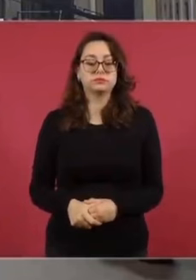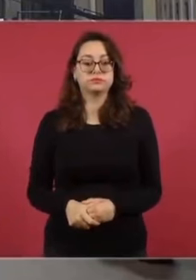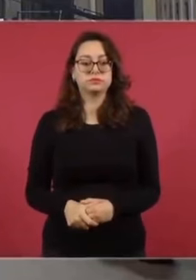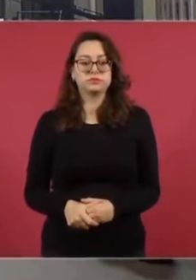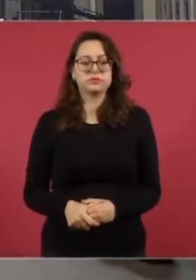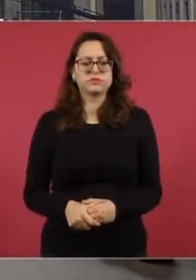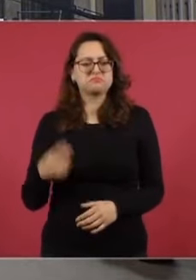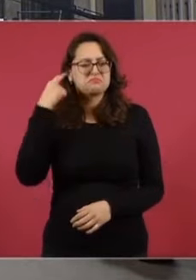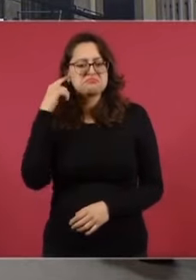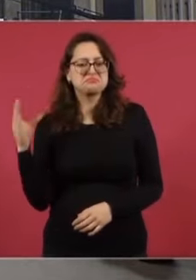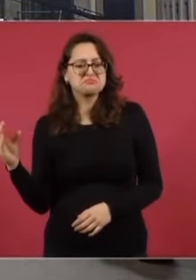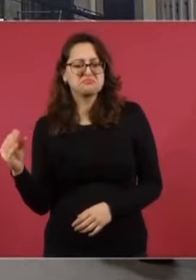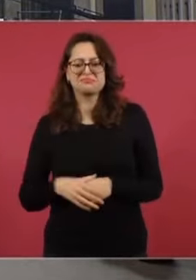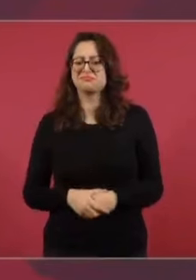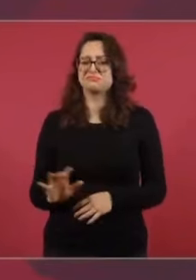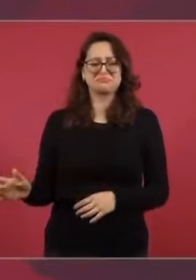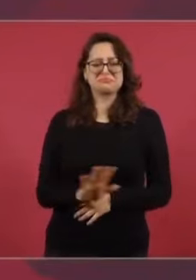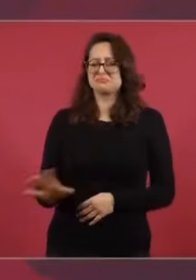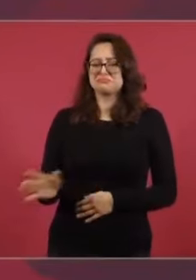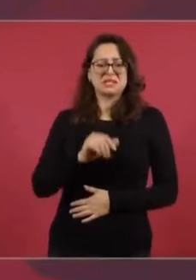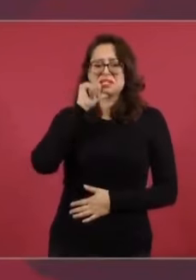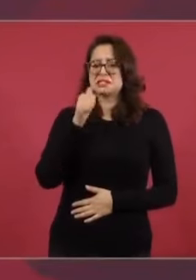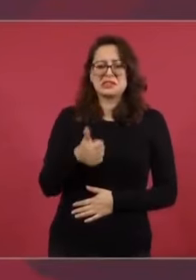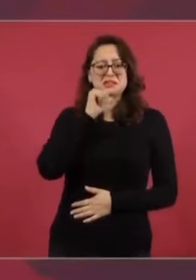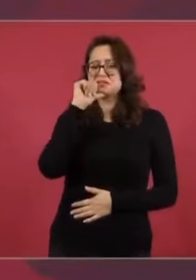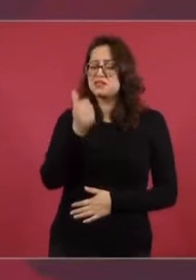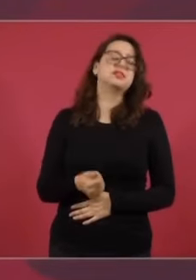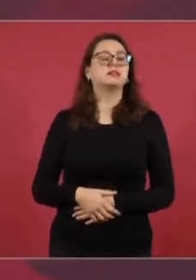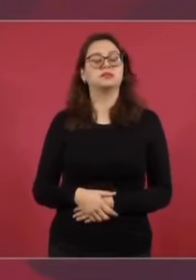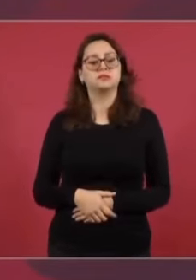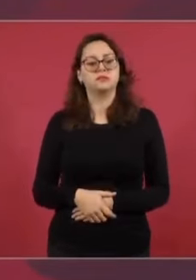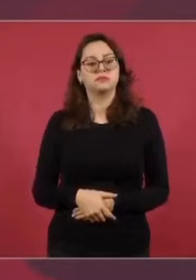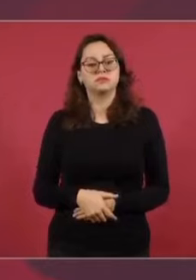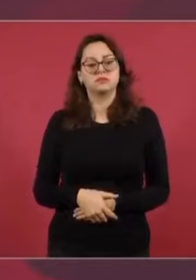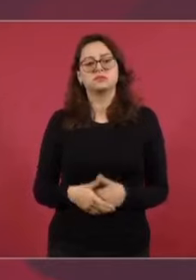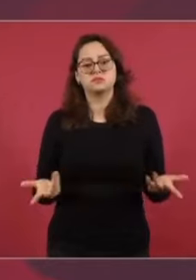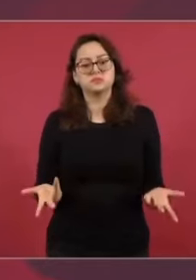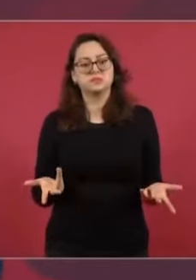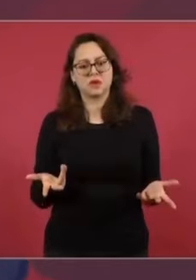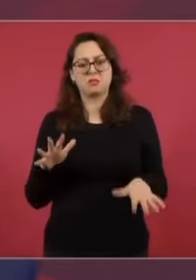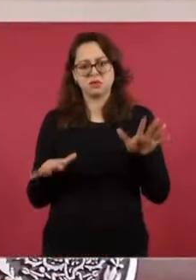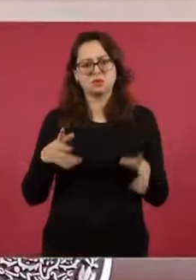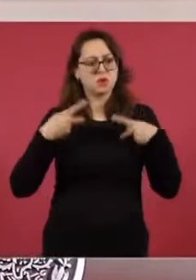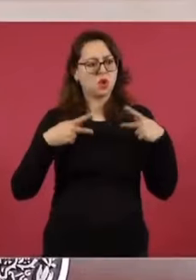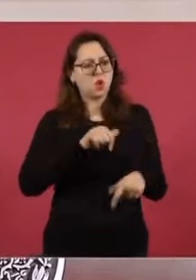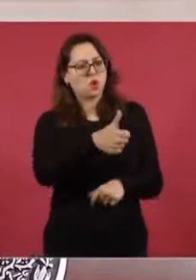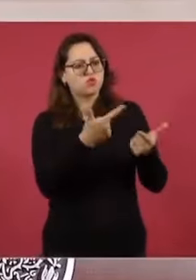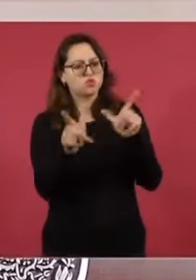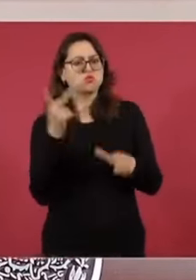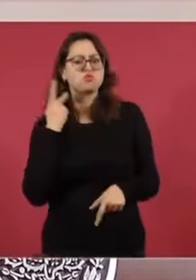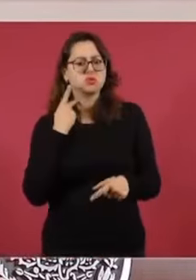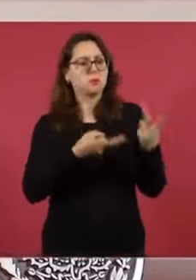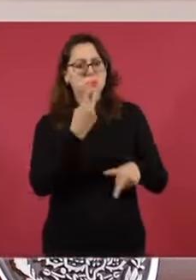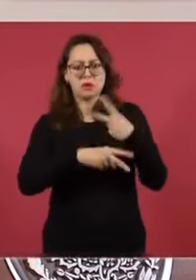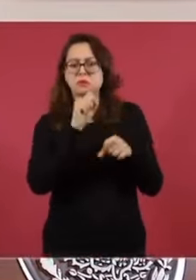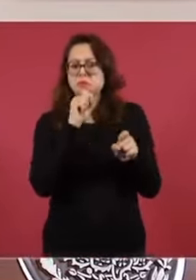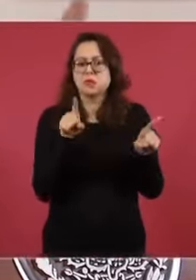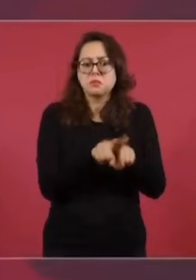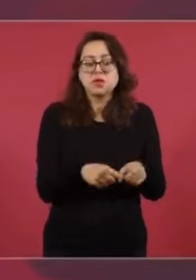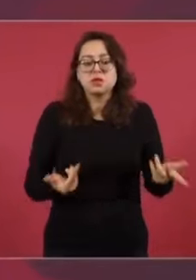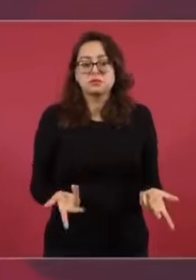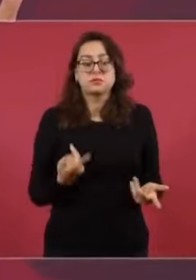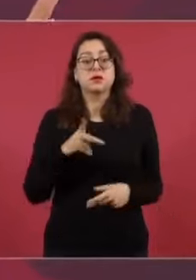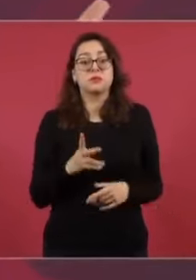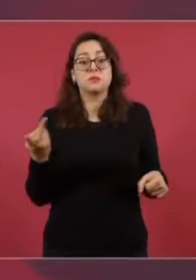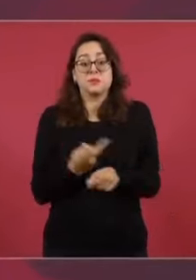¿No afecta la equidad de la justicia? No, para nada. Es que incluso nuestros adversarios nos vinculan. ¿Sí? O sea, me atacan